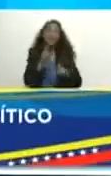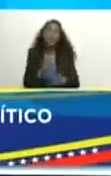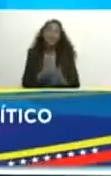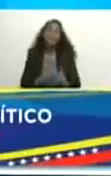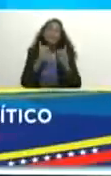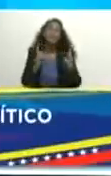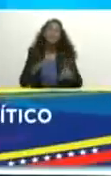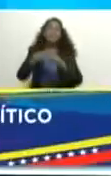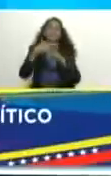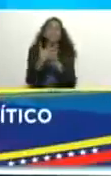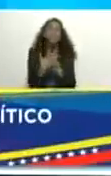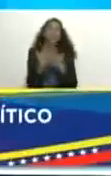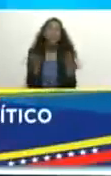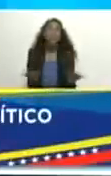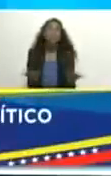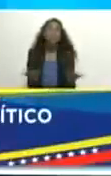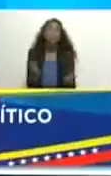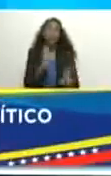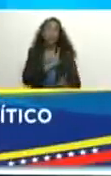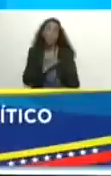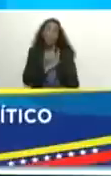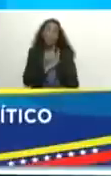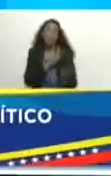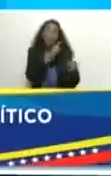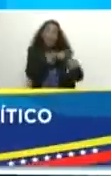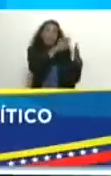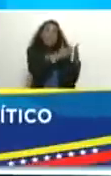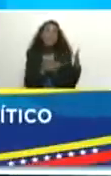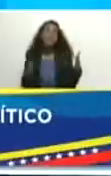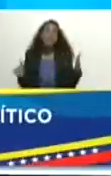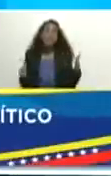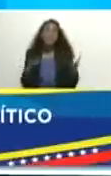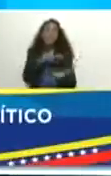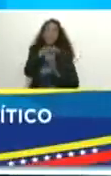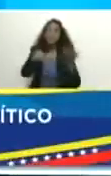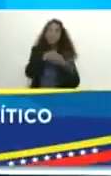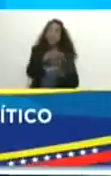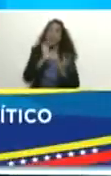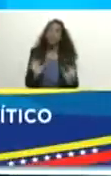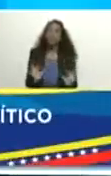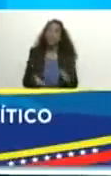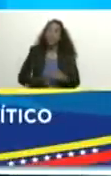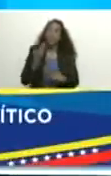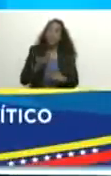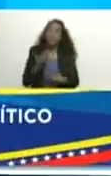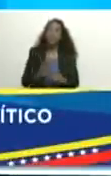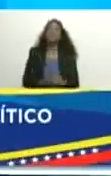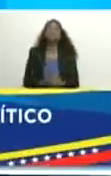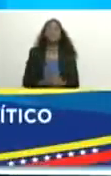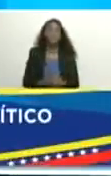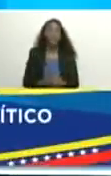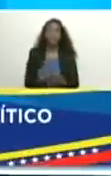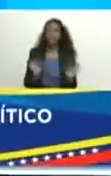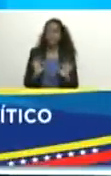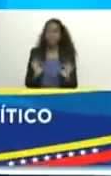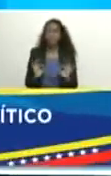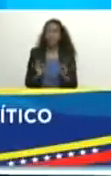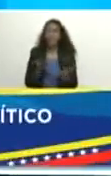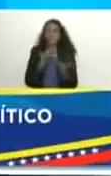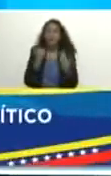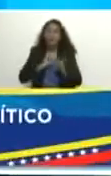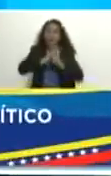decida acerca de esos asuntos de trascendental importancia. Y nada puede ser